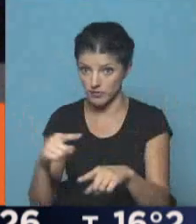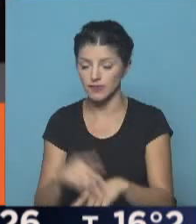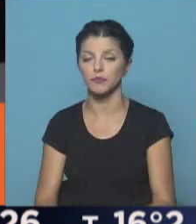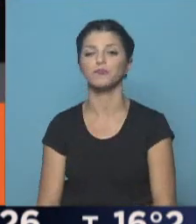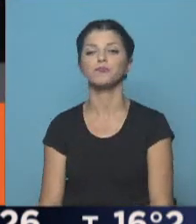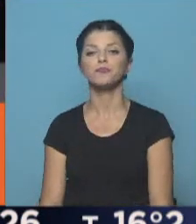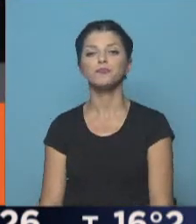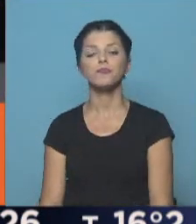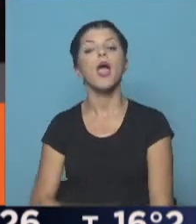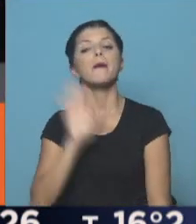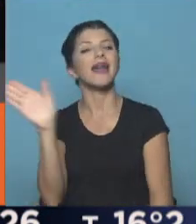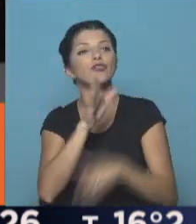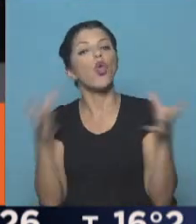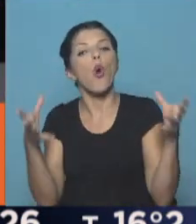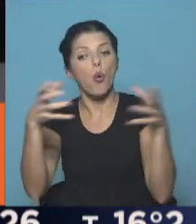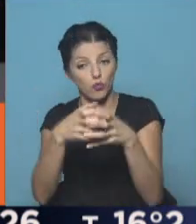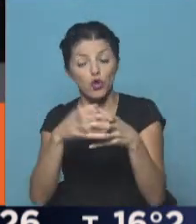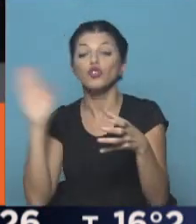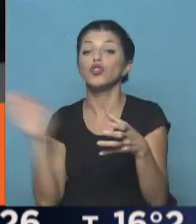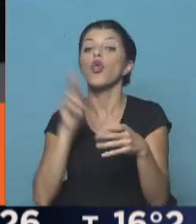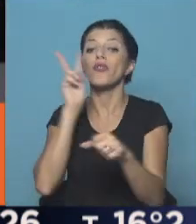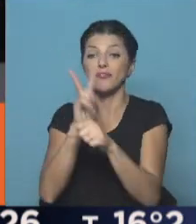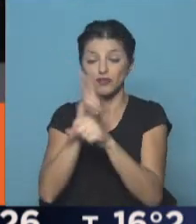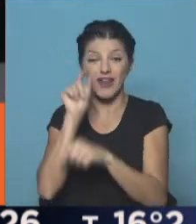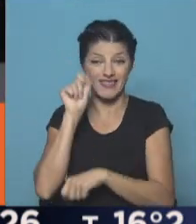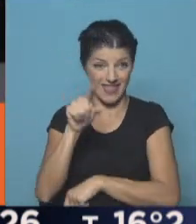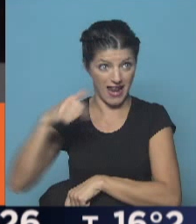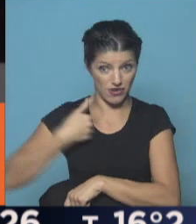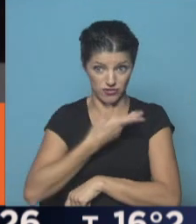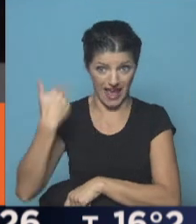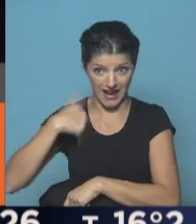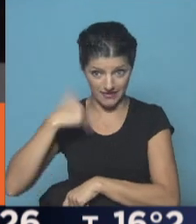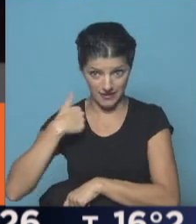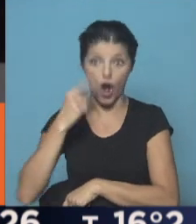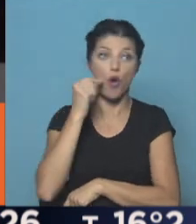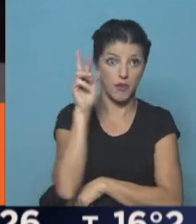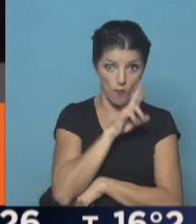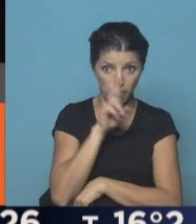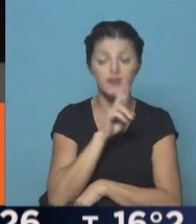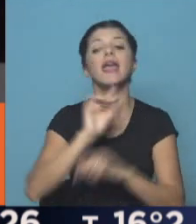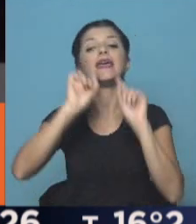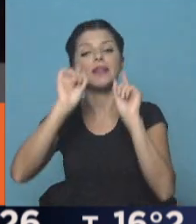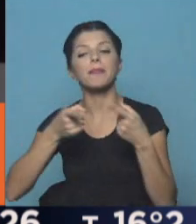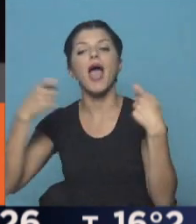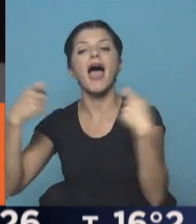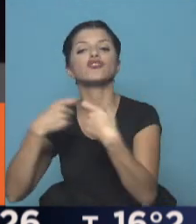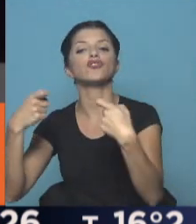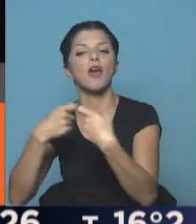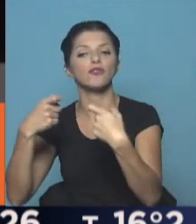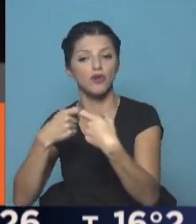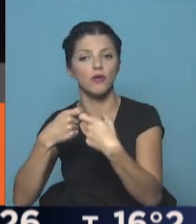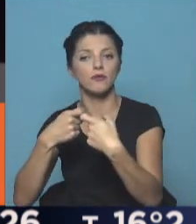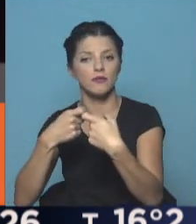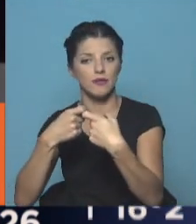Para que hagamos una revisión, todos los defensores del pueblo de la República Argentina, defensores y defensoras, y las asociaciones que nuclean a